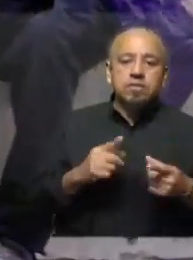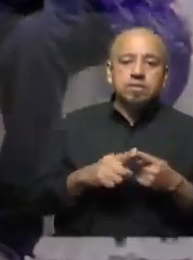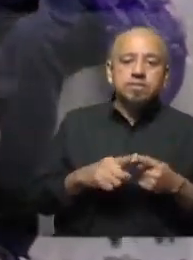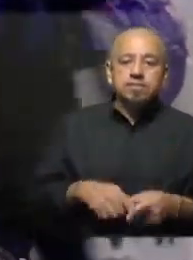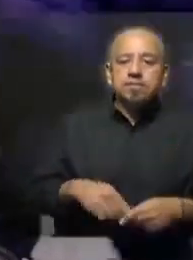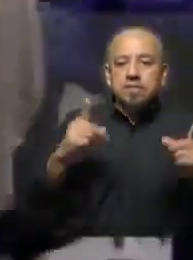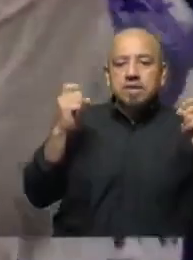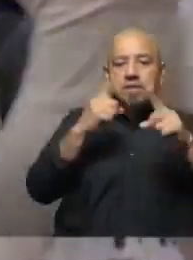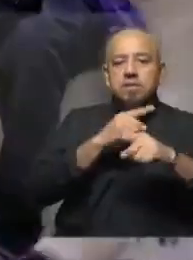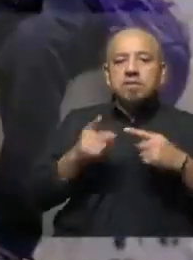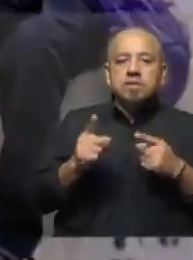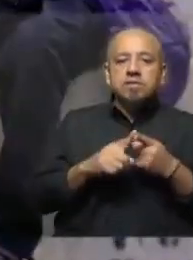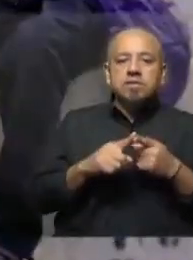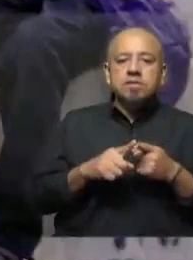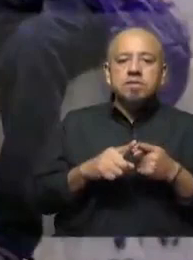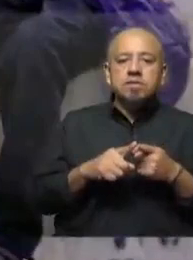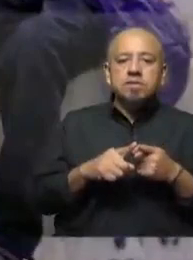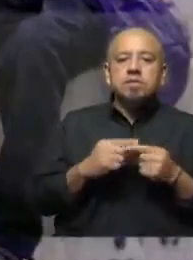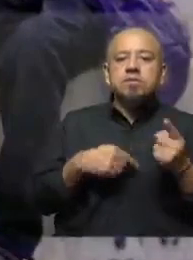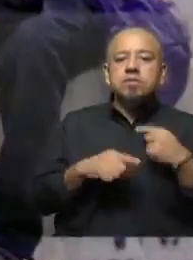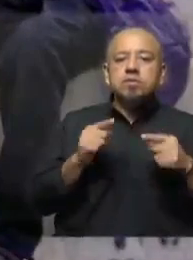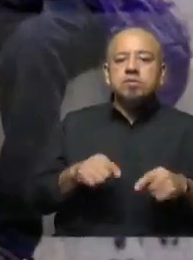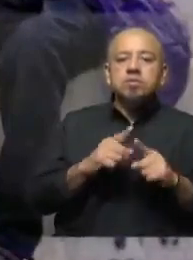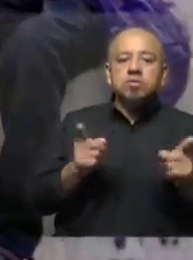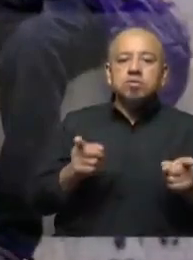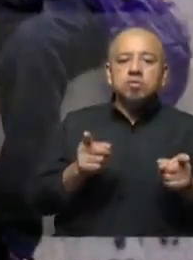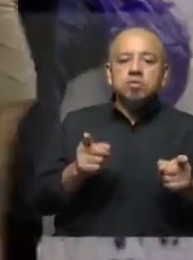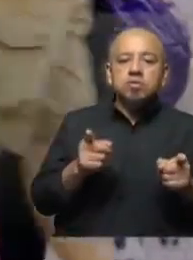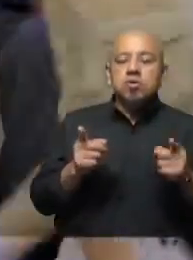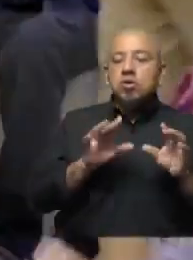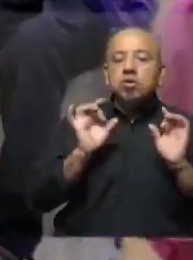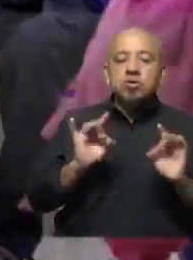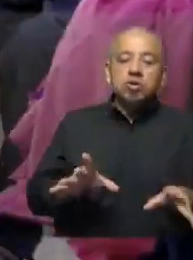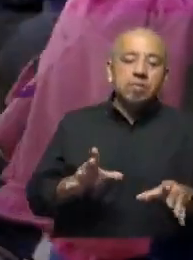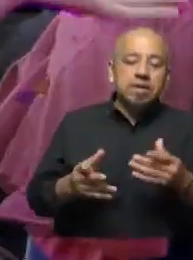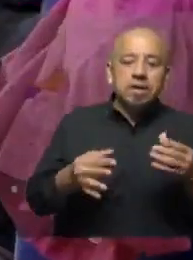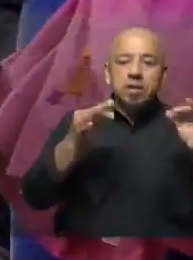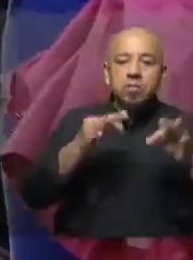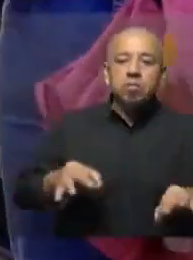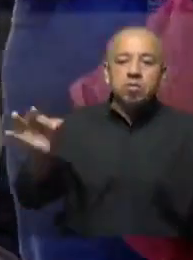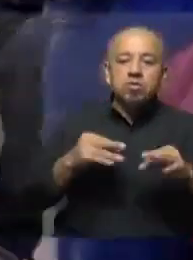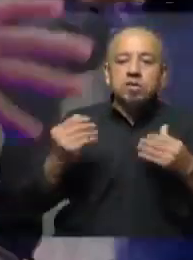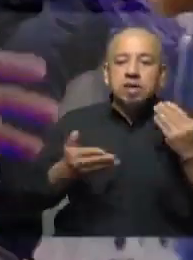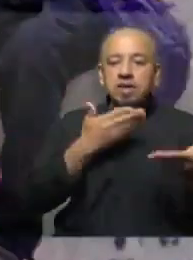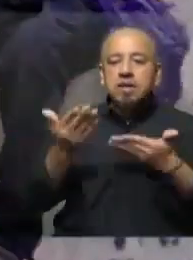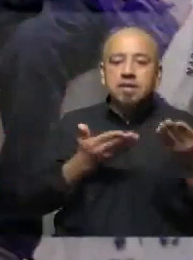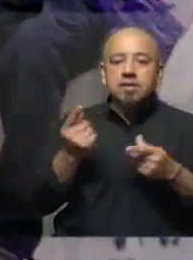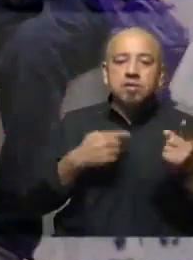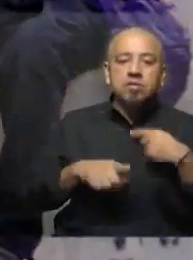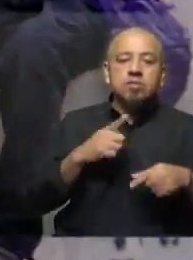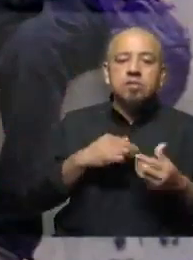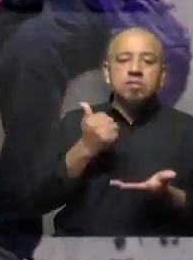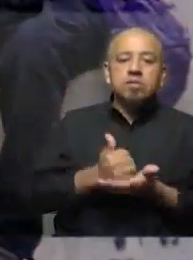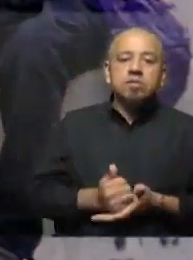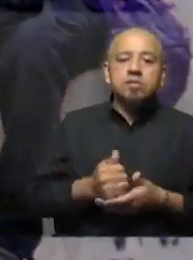re difícil de definir. O sea, definitivamente no es un show de canciones solamente, claro, en el que una toca, la otra toca, tocan juntas. No, vamos a estar,